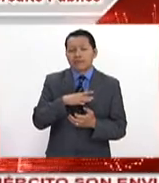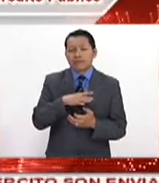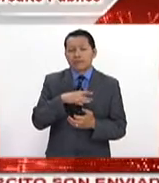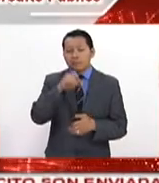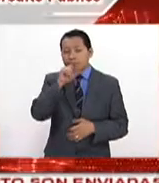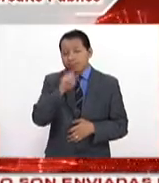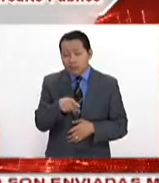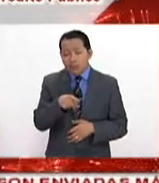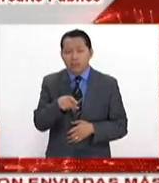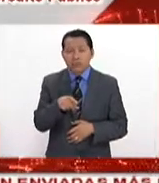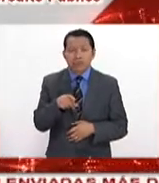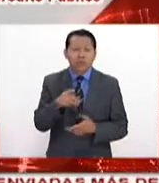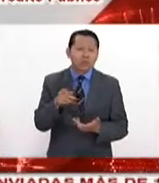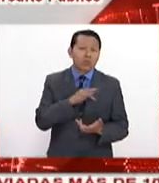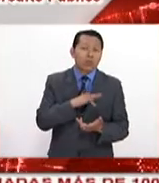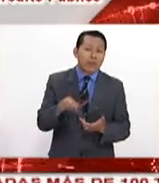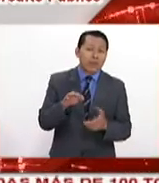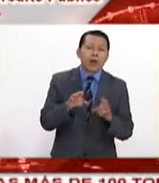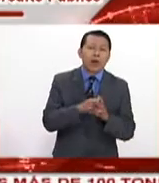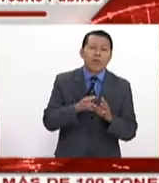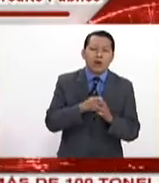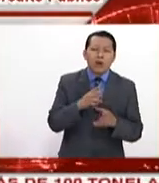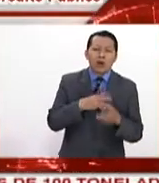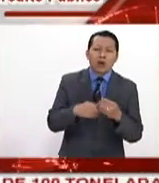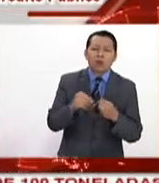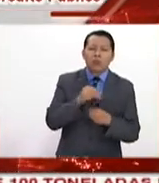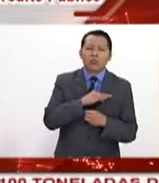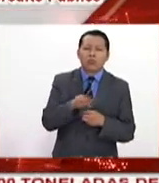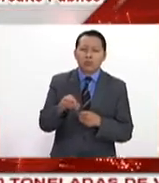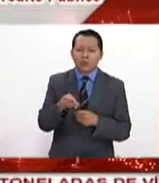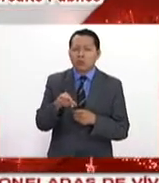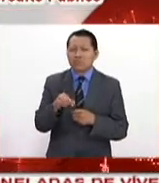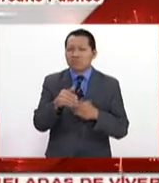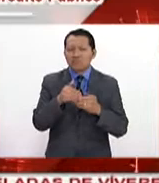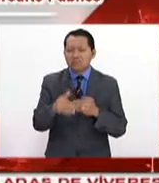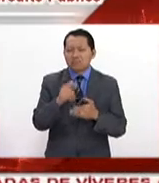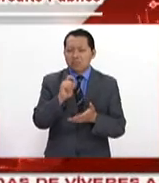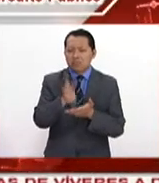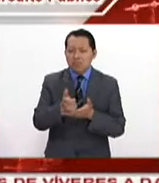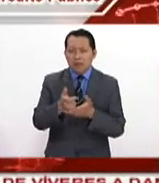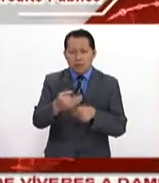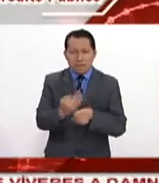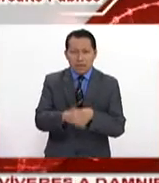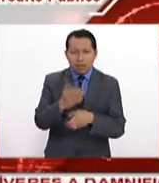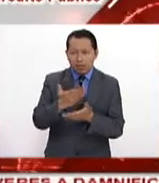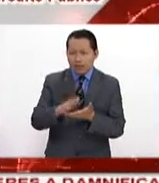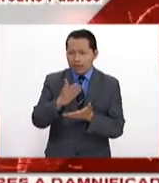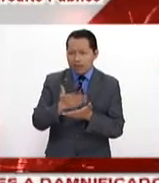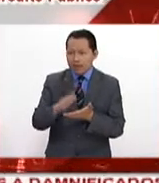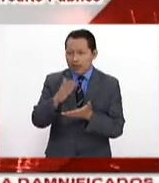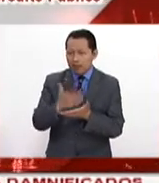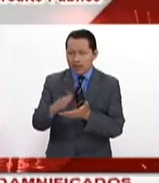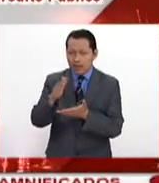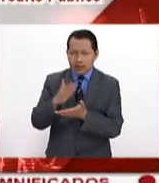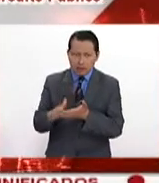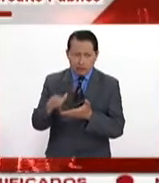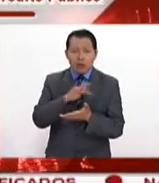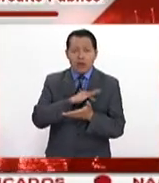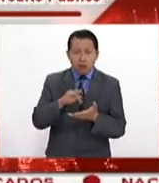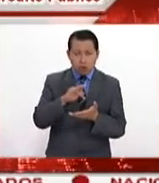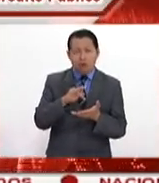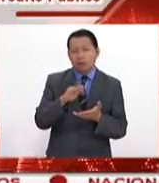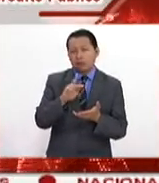del estímulo se siente tan temprano ya como el siguiente pago provisional que habría de haberse hecho